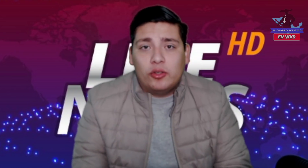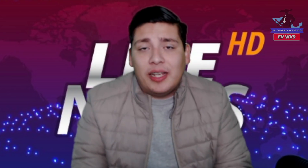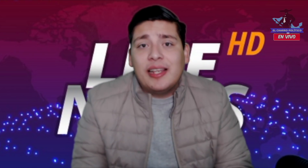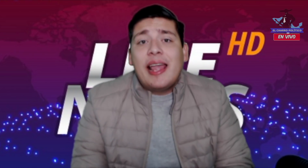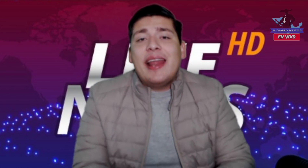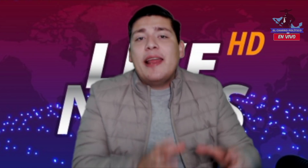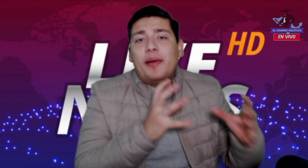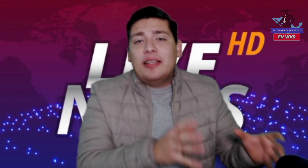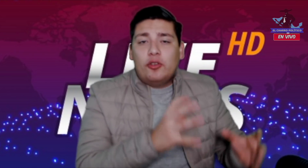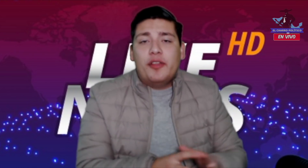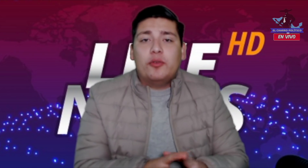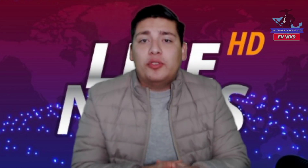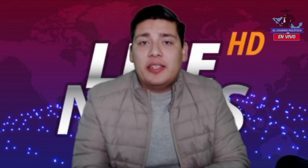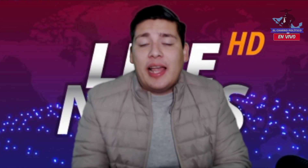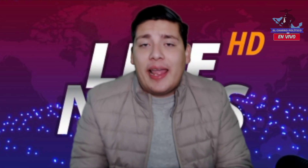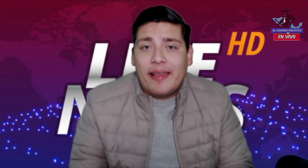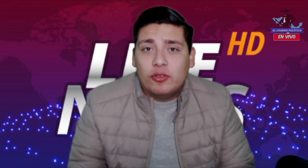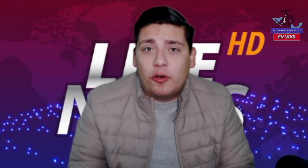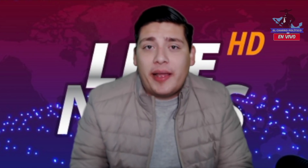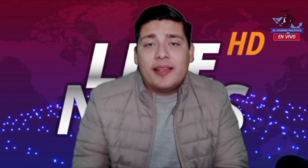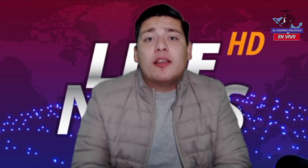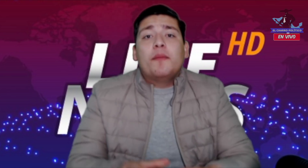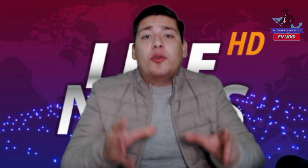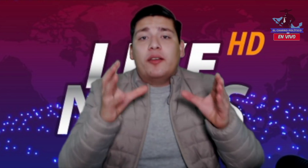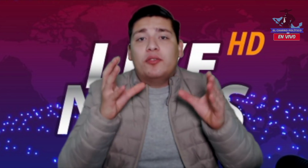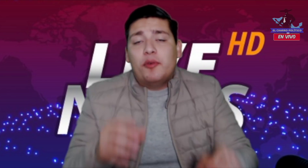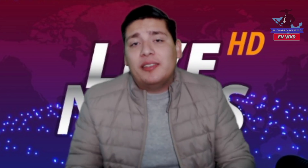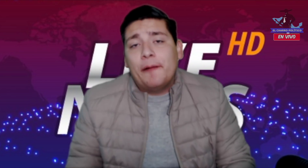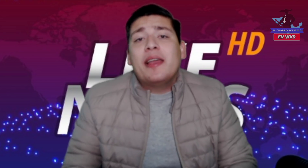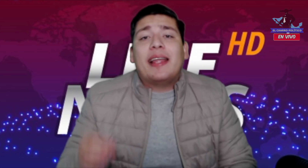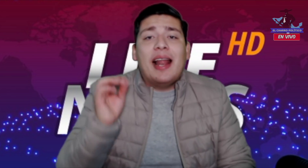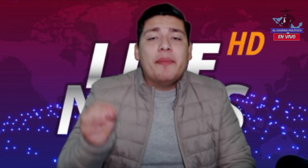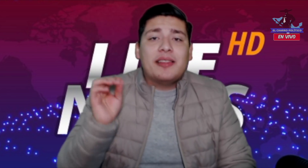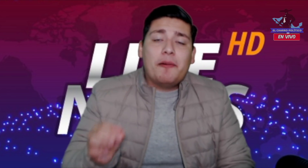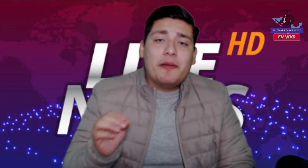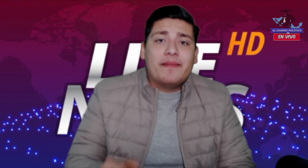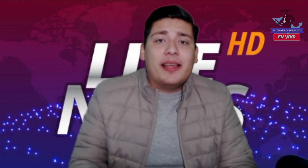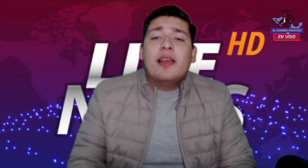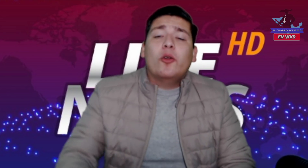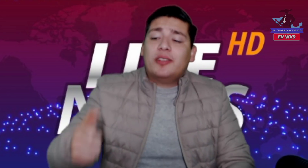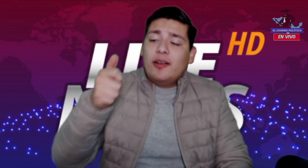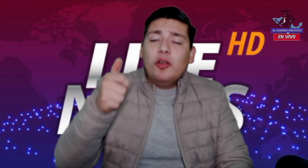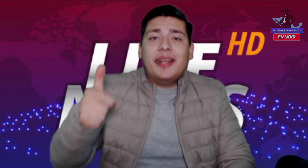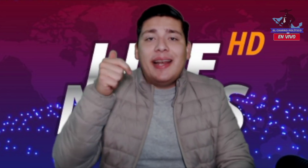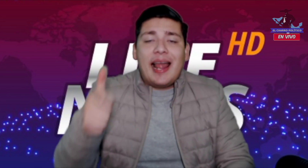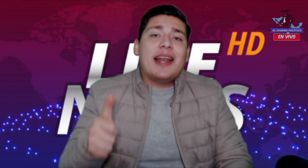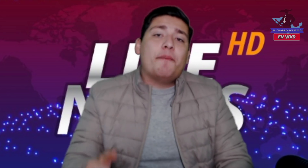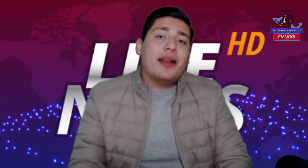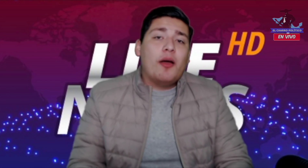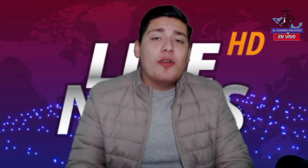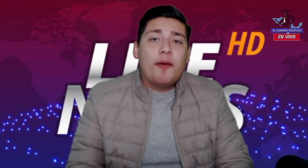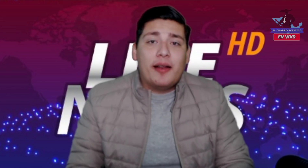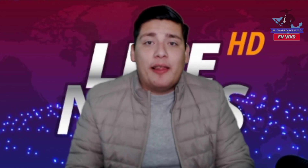mejorar cosas en la impartición de justicia en nuestro país, porque nos demuestra que lamentablemente los que no tienen